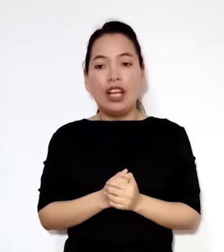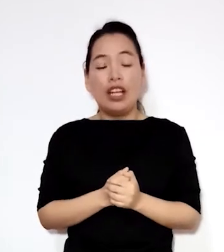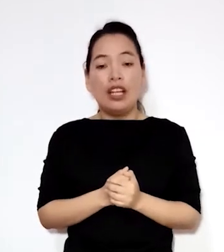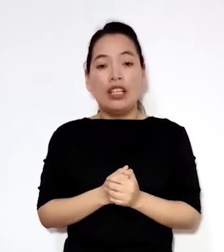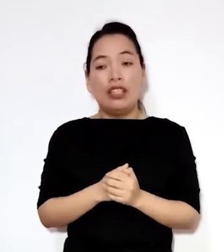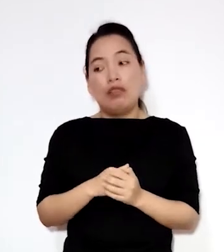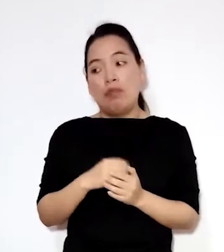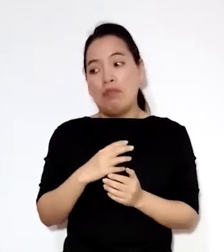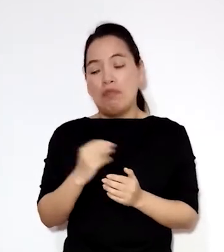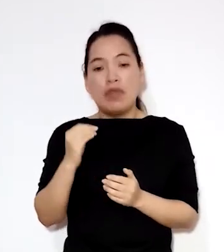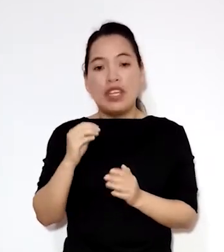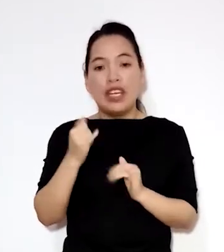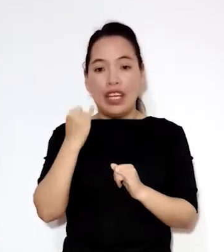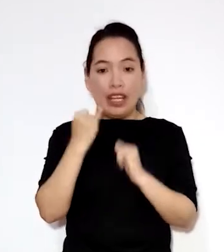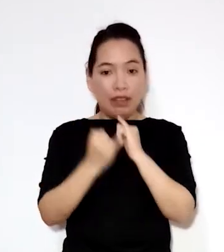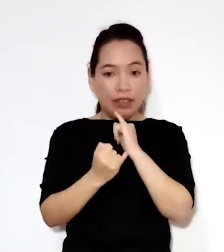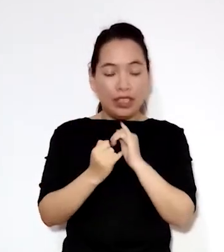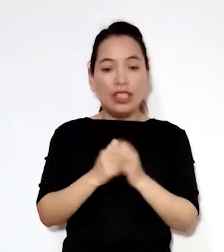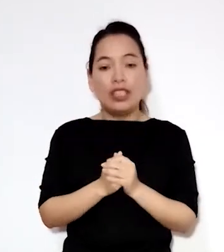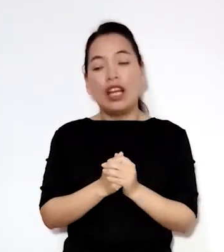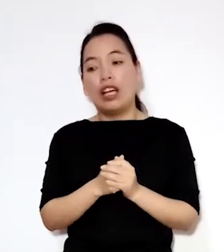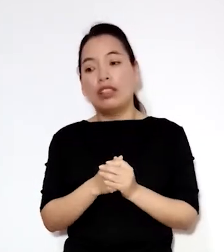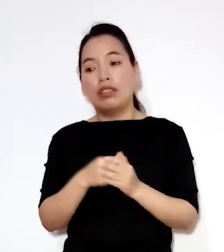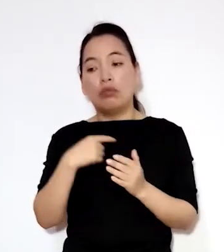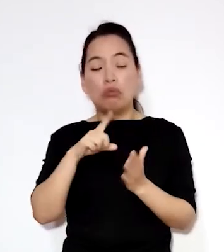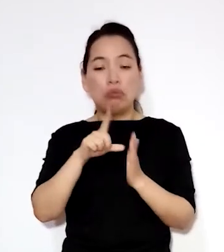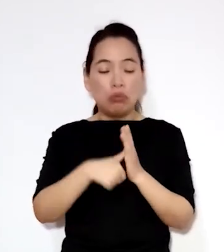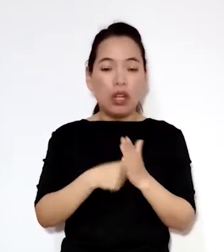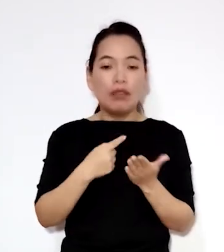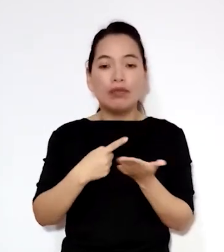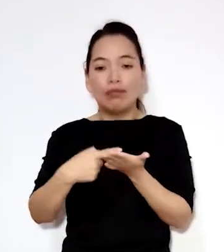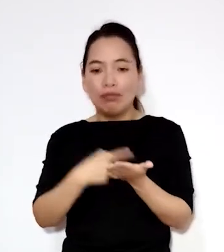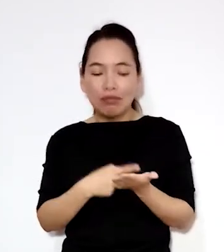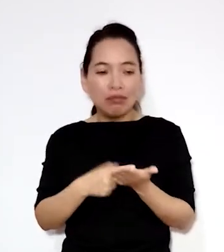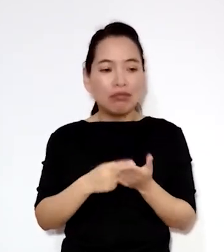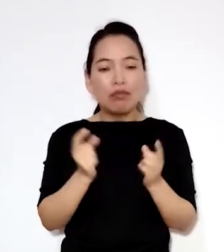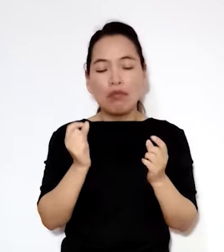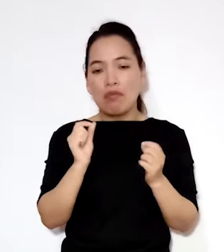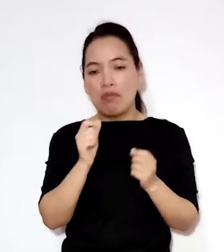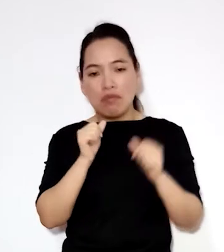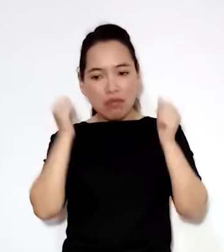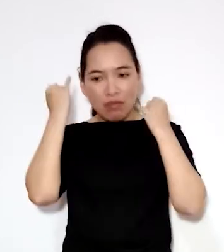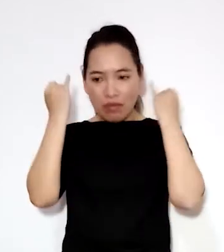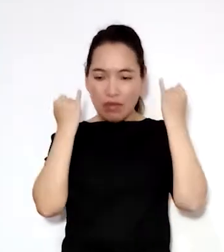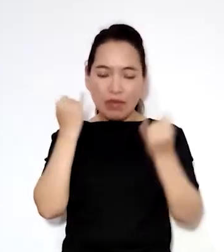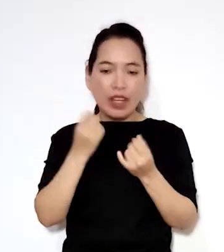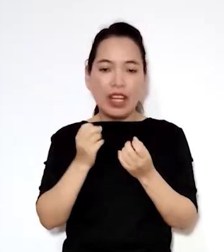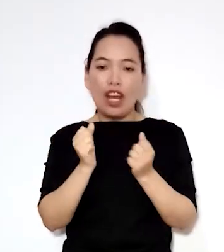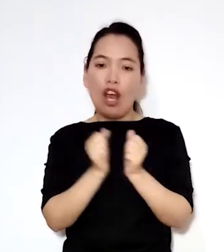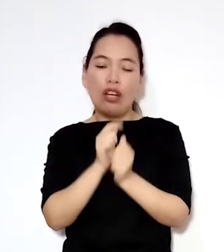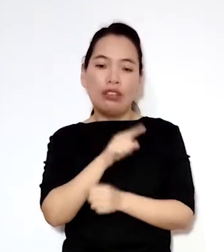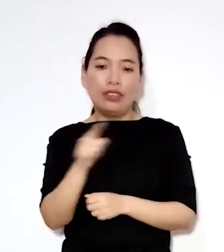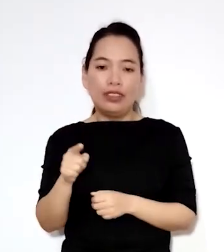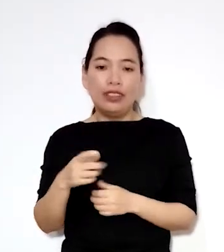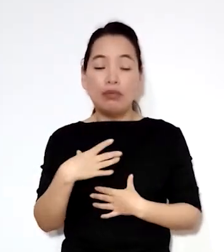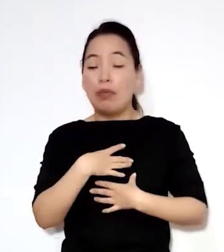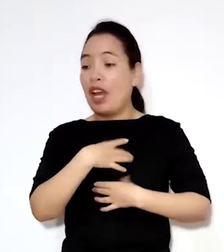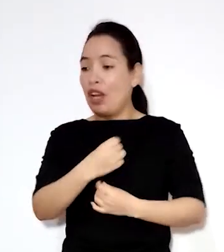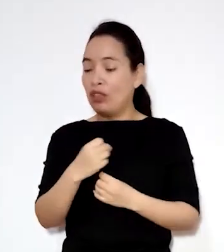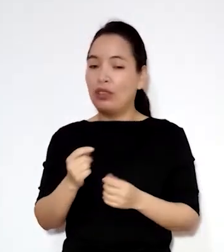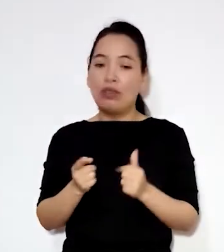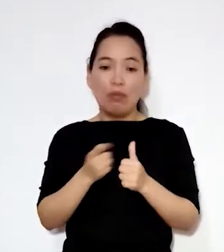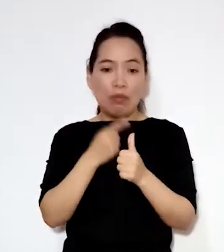esta segunda parte con la exposición por 10 minutos de cada uno de los